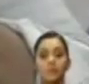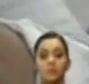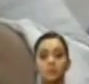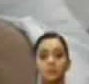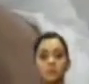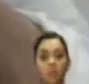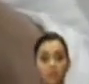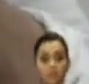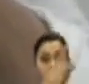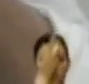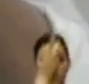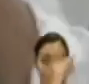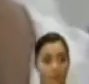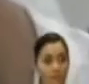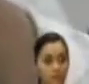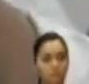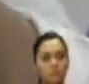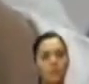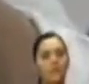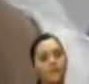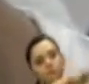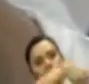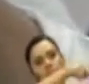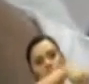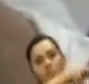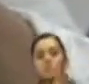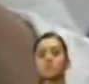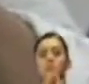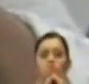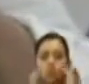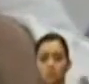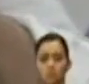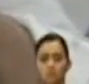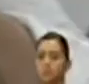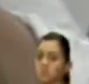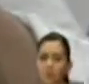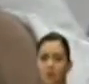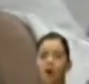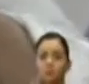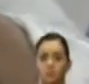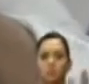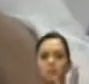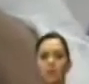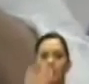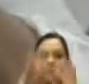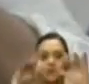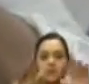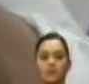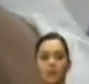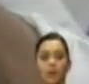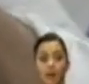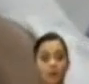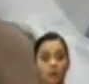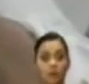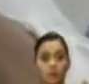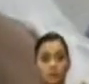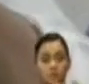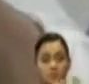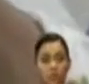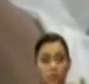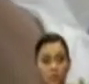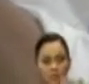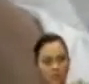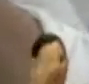Filambanco y eso sirve para el servicio público, para SENAIN. Y ahí se hace SENAIN. Y donde es la cocina, era la cocina, ahora es la